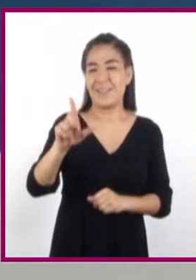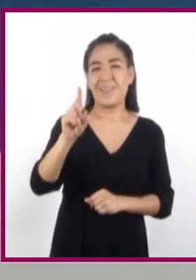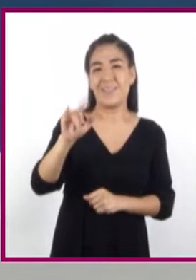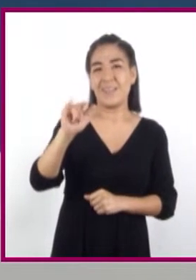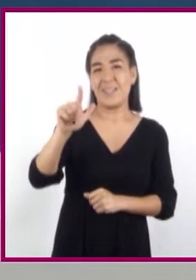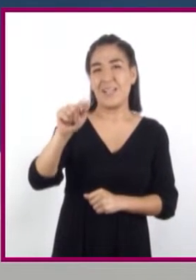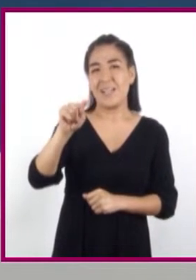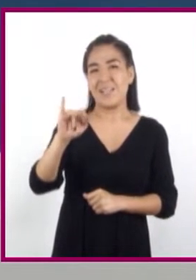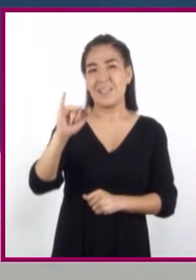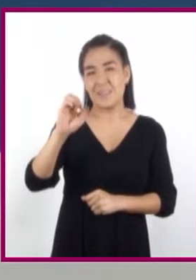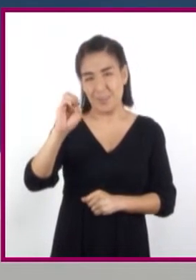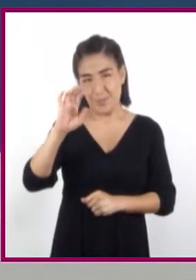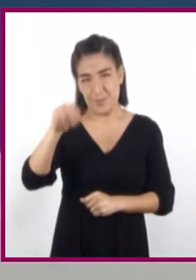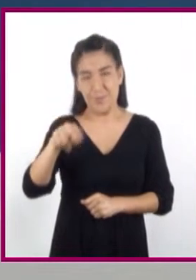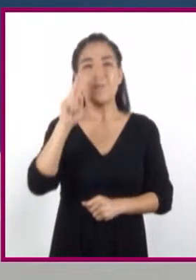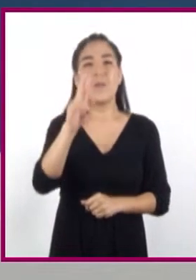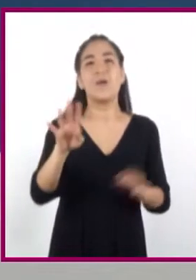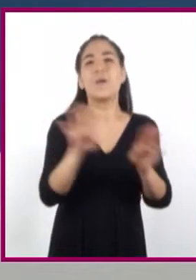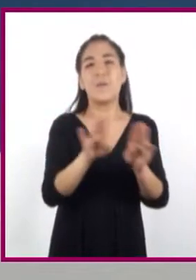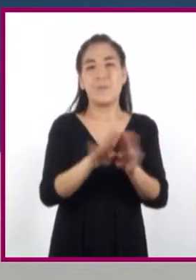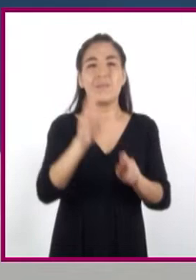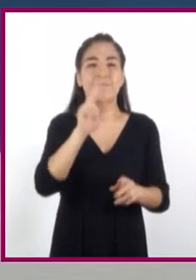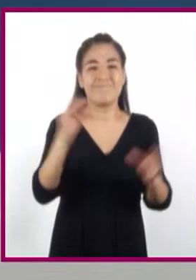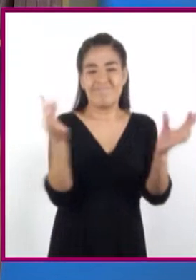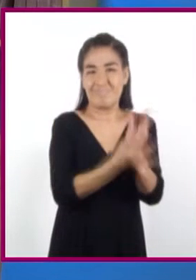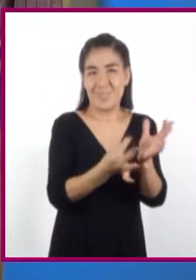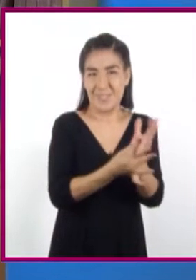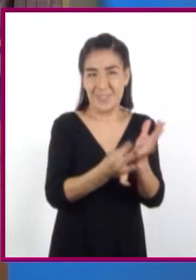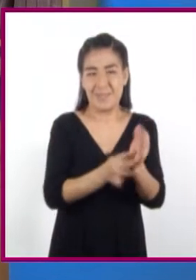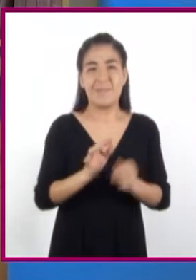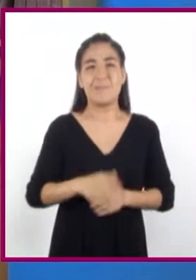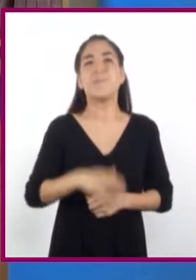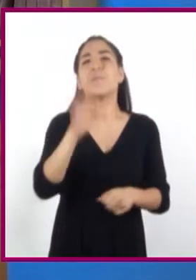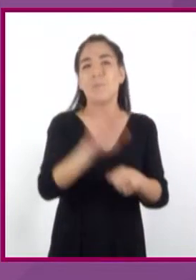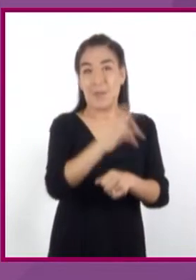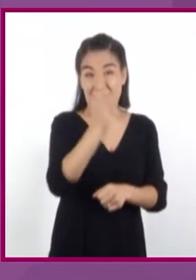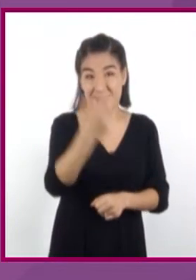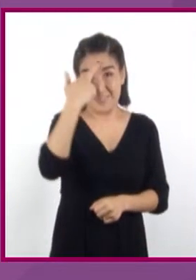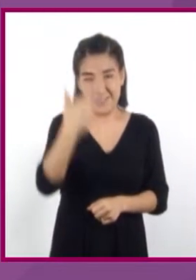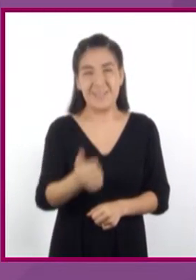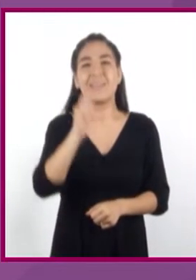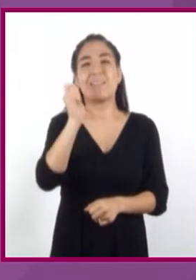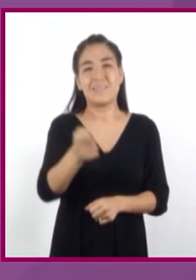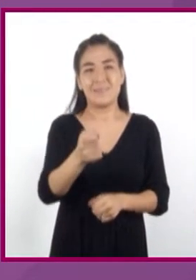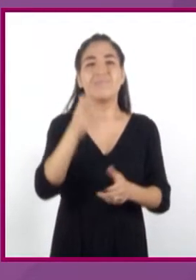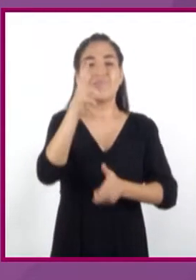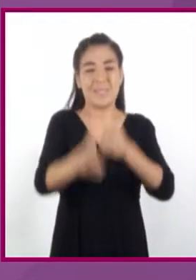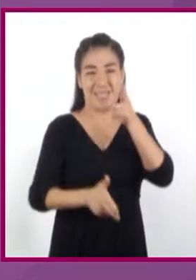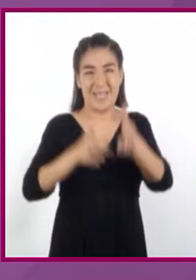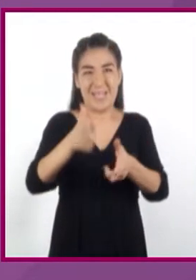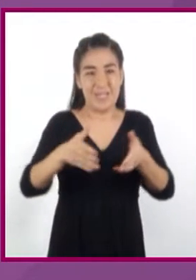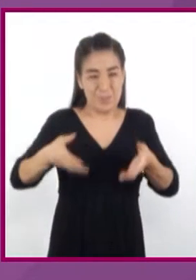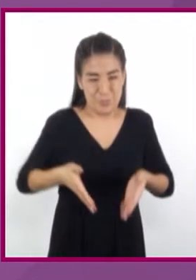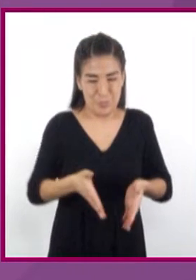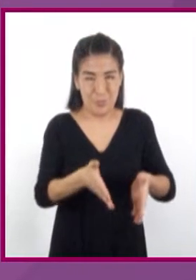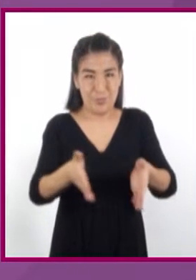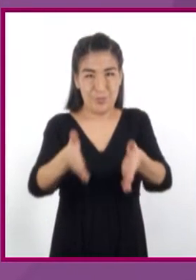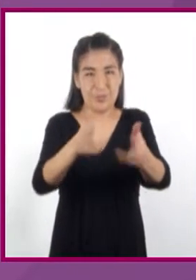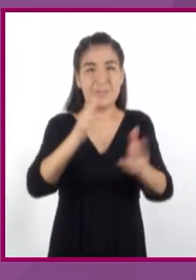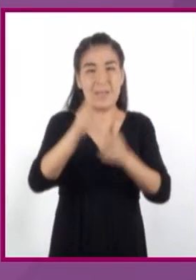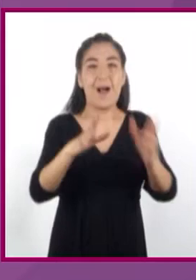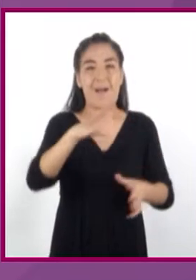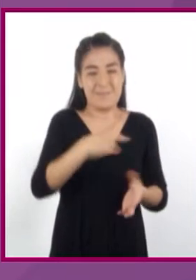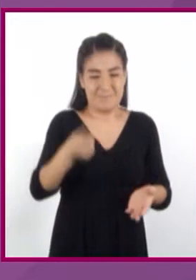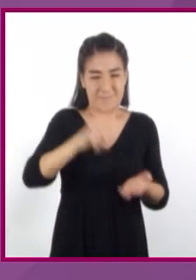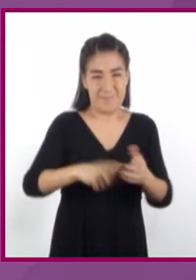lo podemos ver más fácilmente en los metales. Esa es la razón por la que las vías del tren tienen unos trozos de